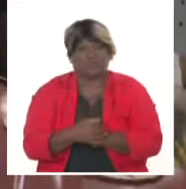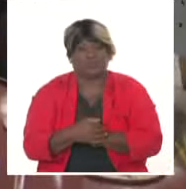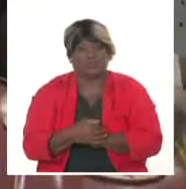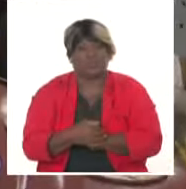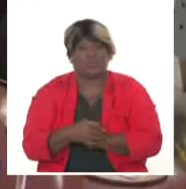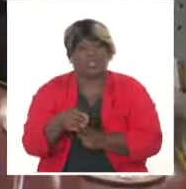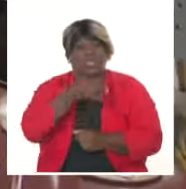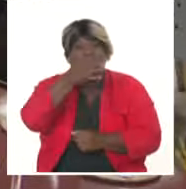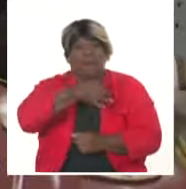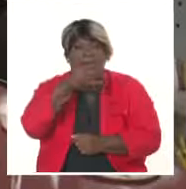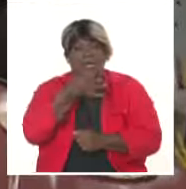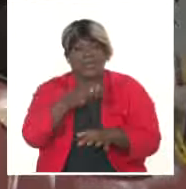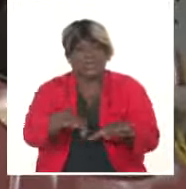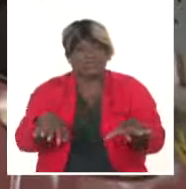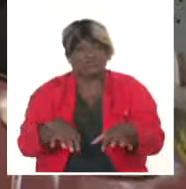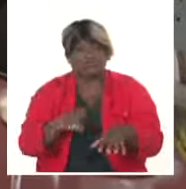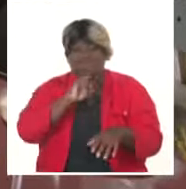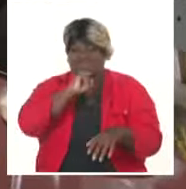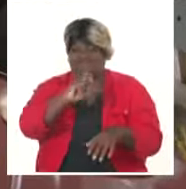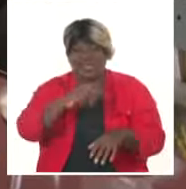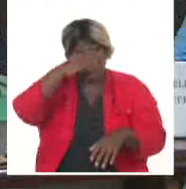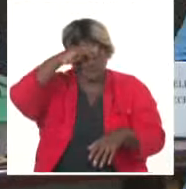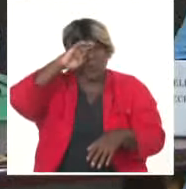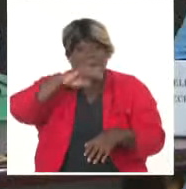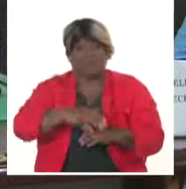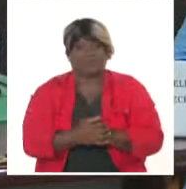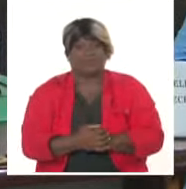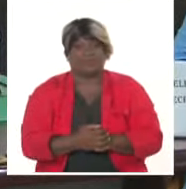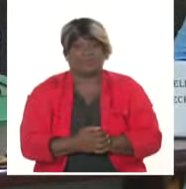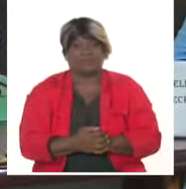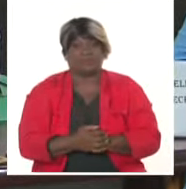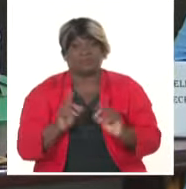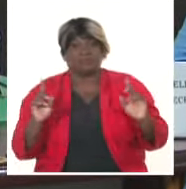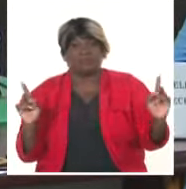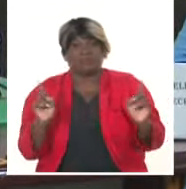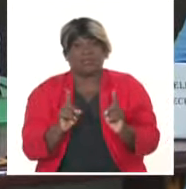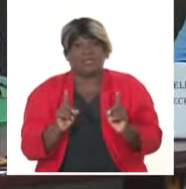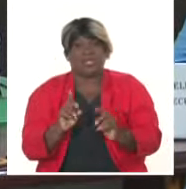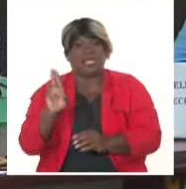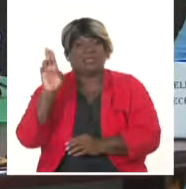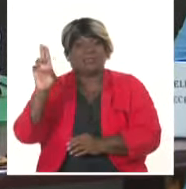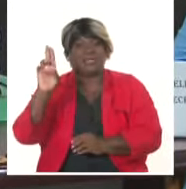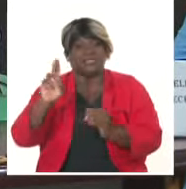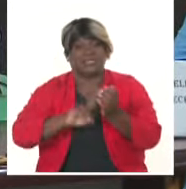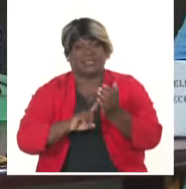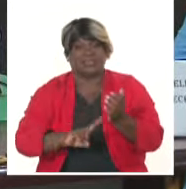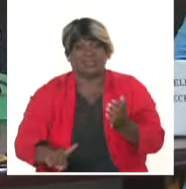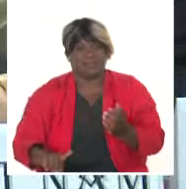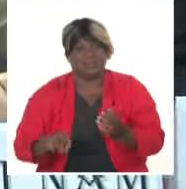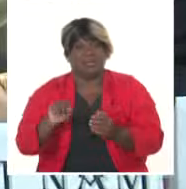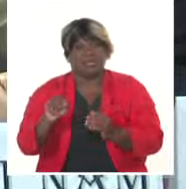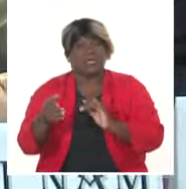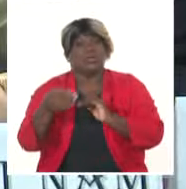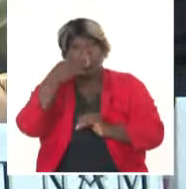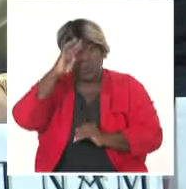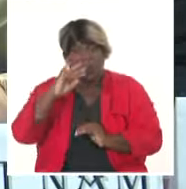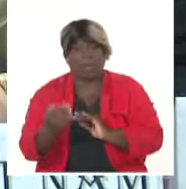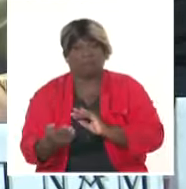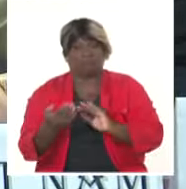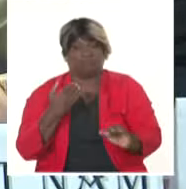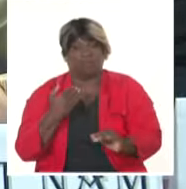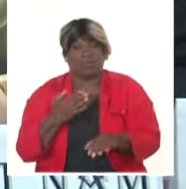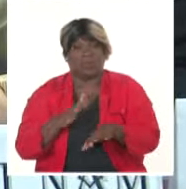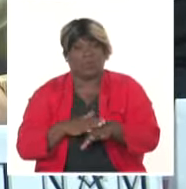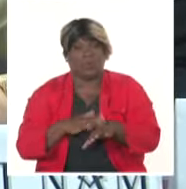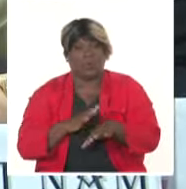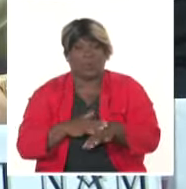la difícil situación económica que vive el país, sintetizada en la emergencia energética de la que se recupera, cuya causa principal es